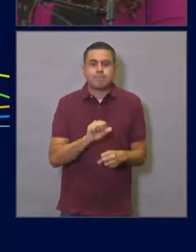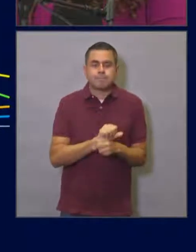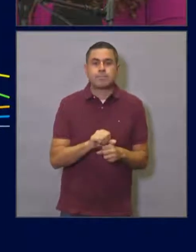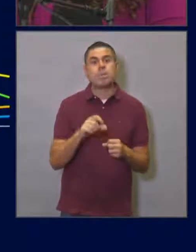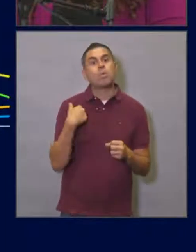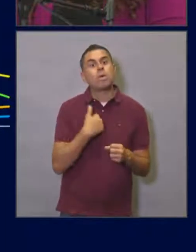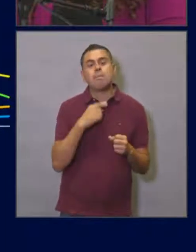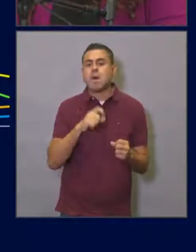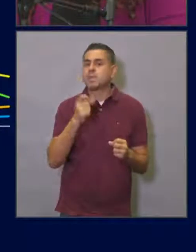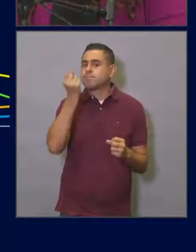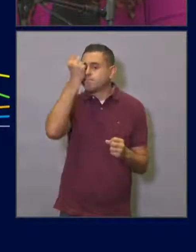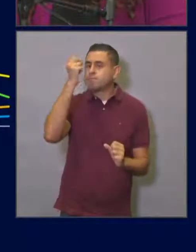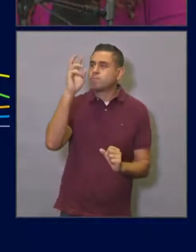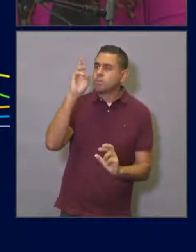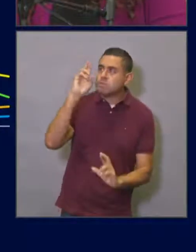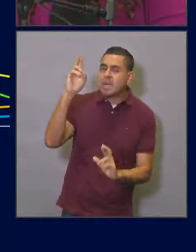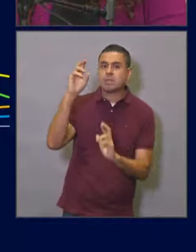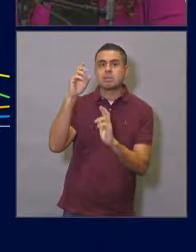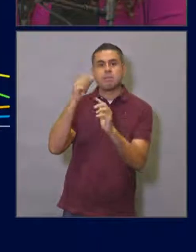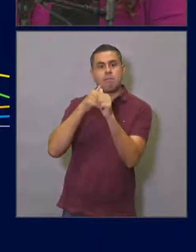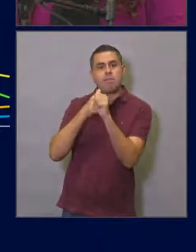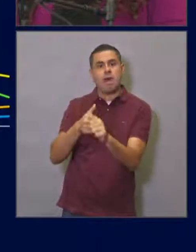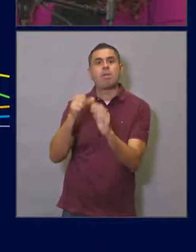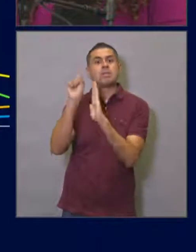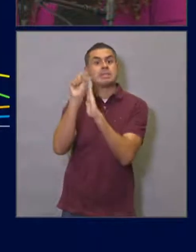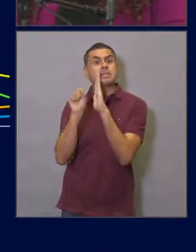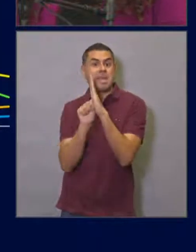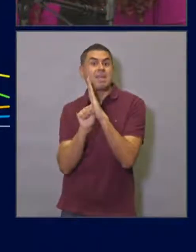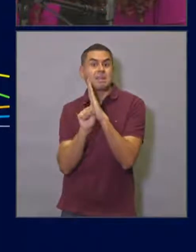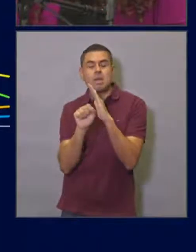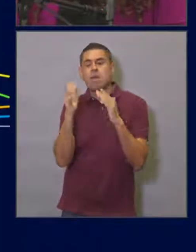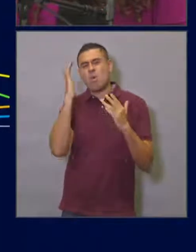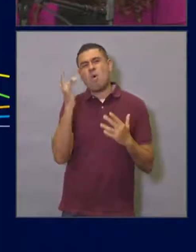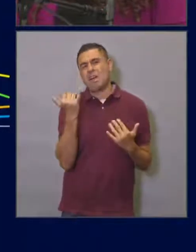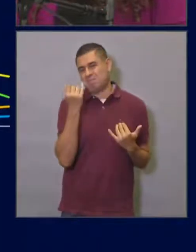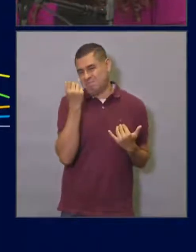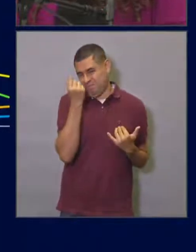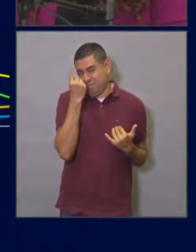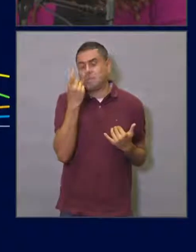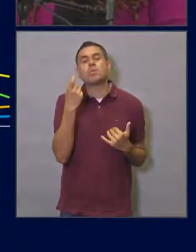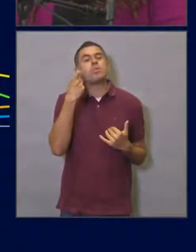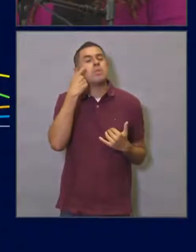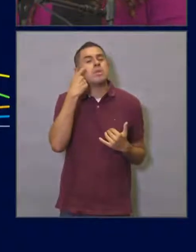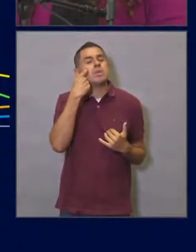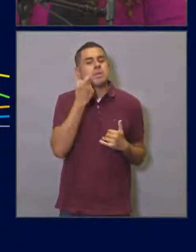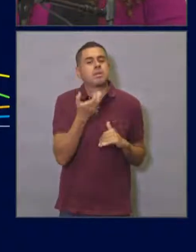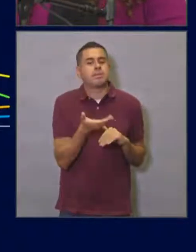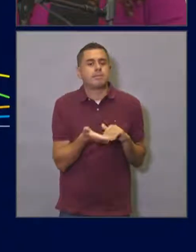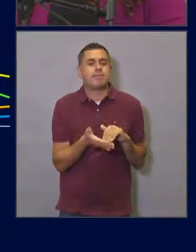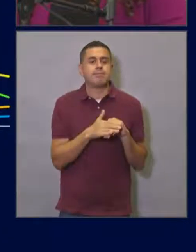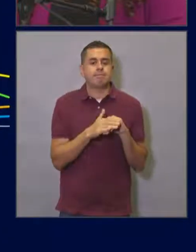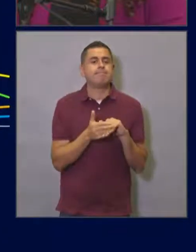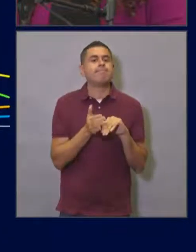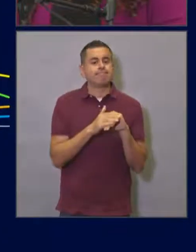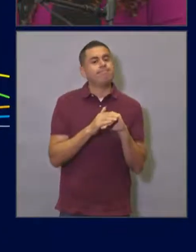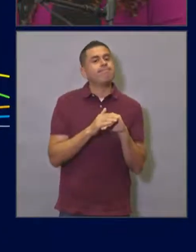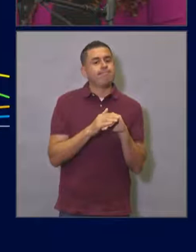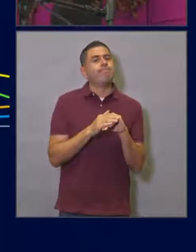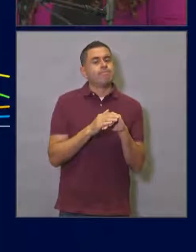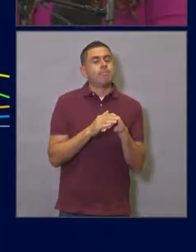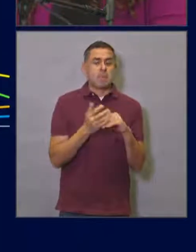brechas y que no se están cerrando porque las tasas están aumentando en las comunidades con tasas más